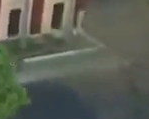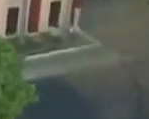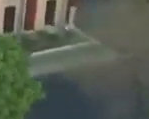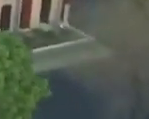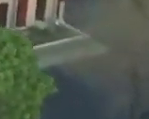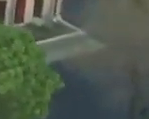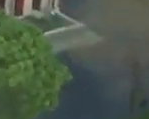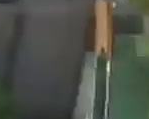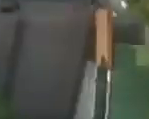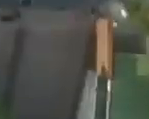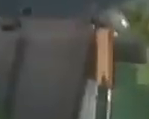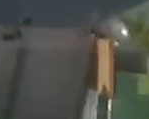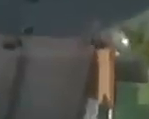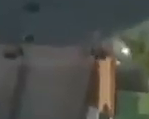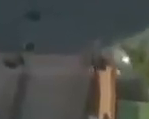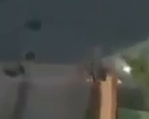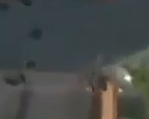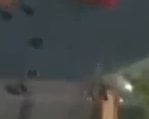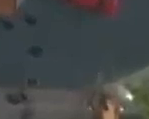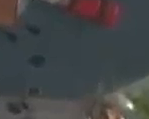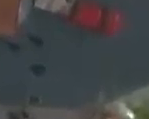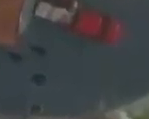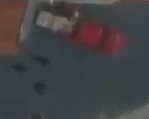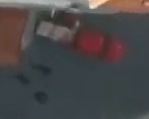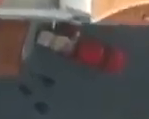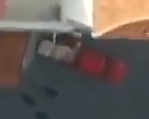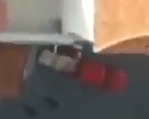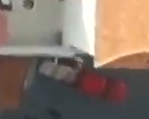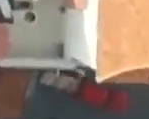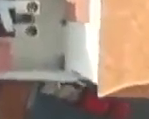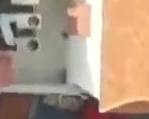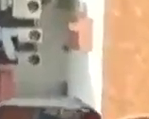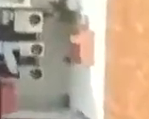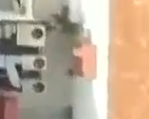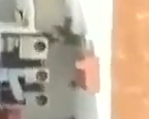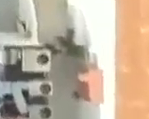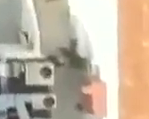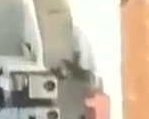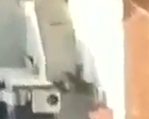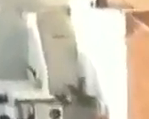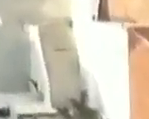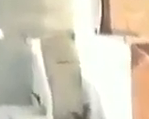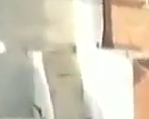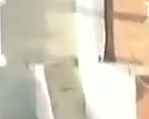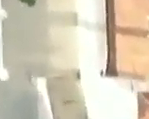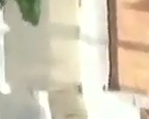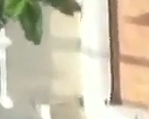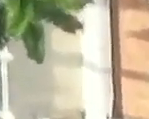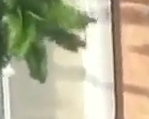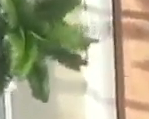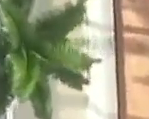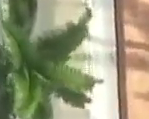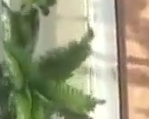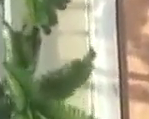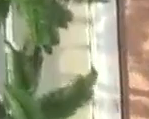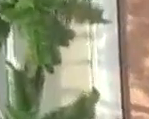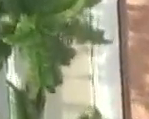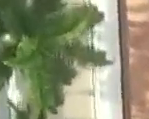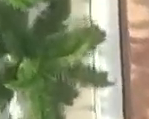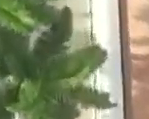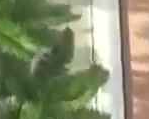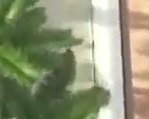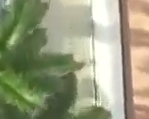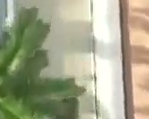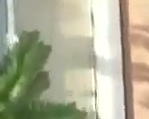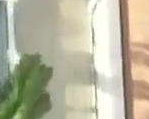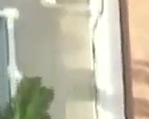la garantía, la salud, la alimentación, la vivienda, educación, transporte, ambiente, cultura, también